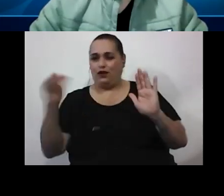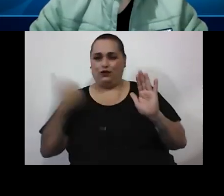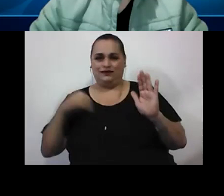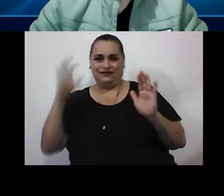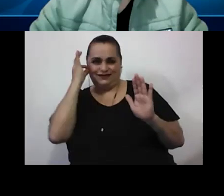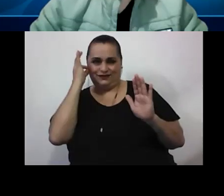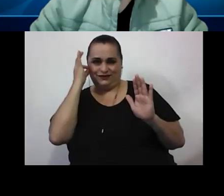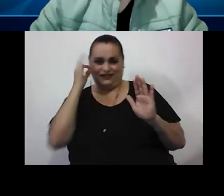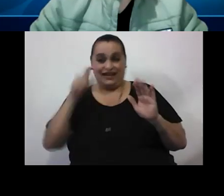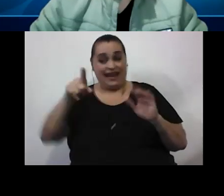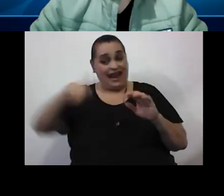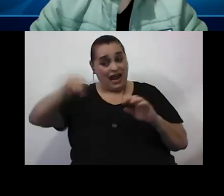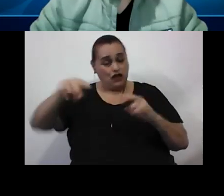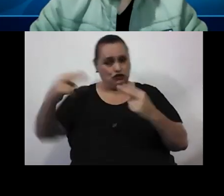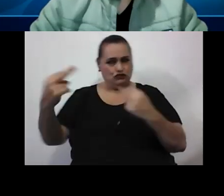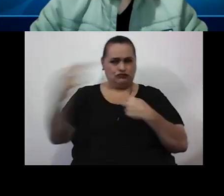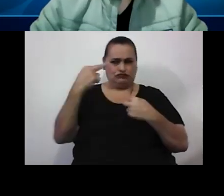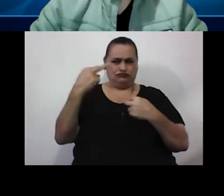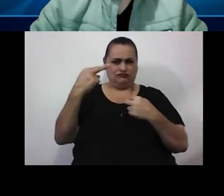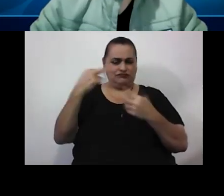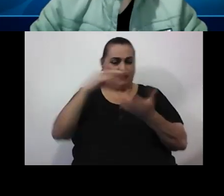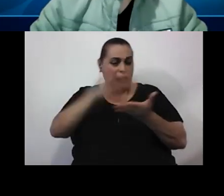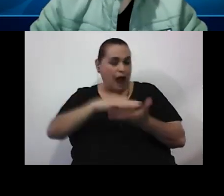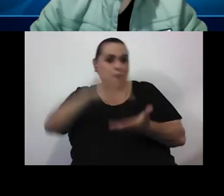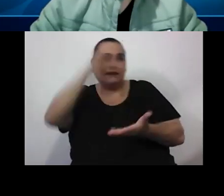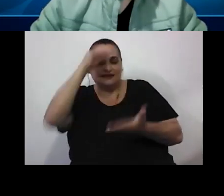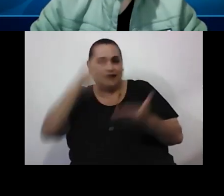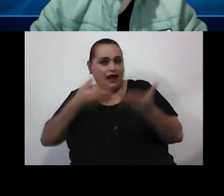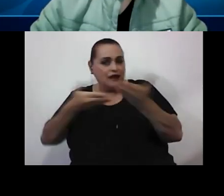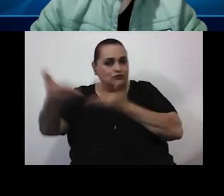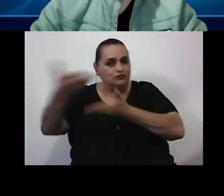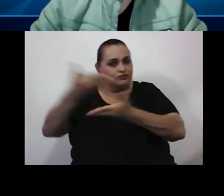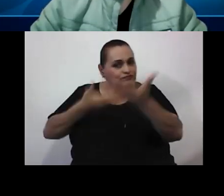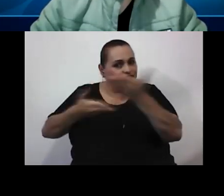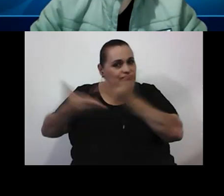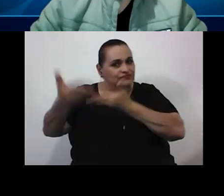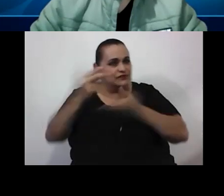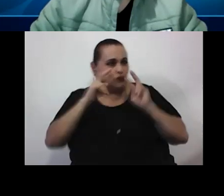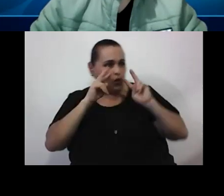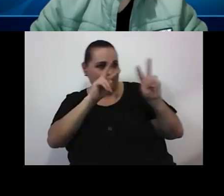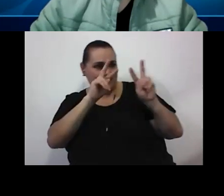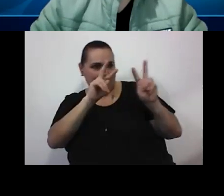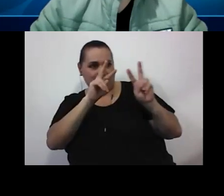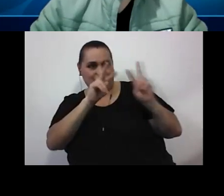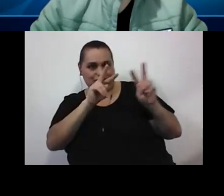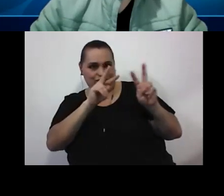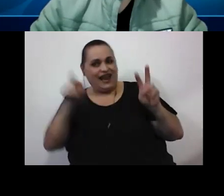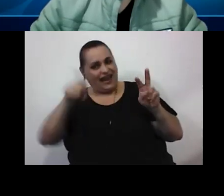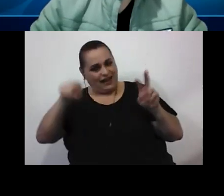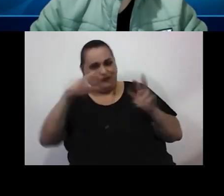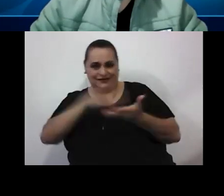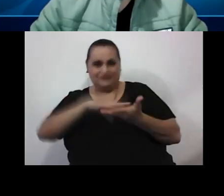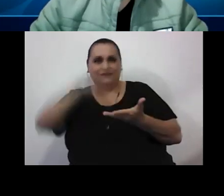hacia nosotros tendrán un aprendizaje vicario, es decir, un aprendizaje basado en observación.